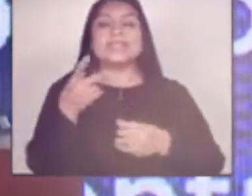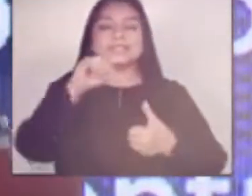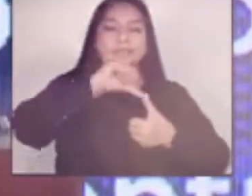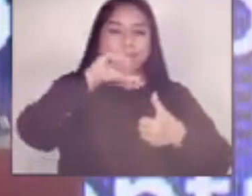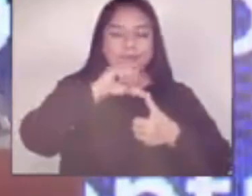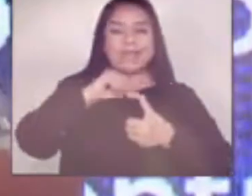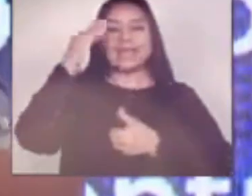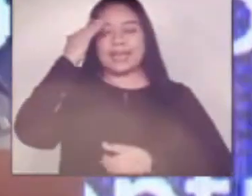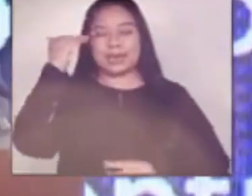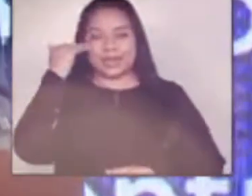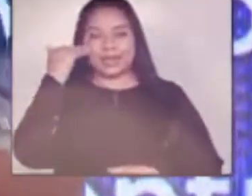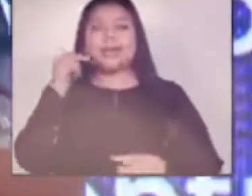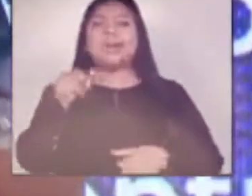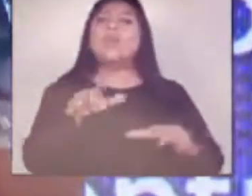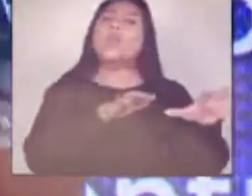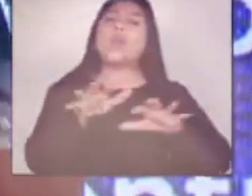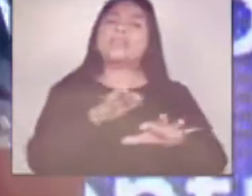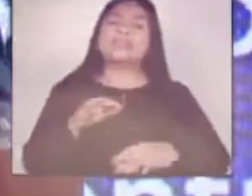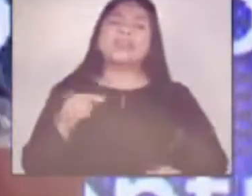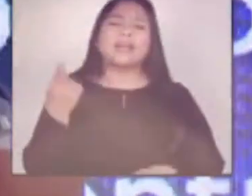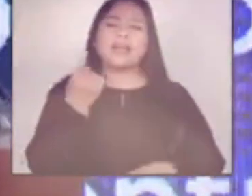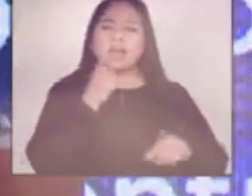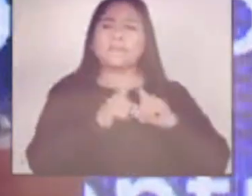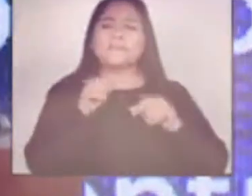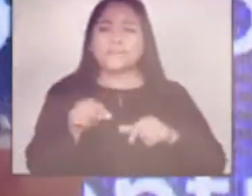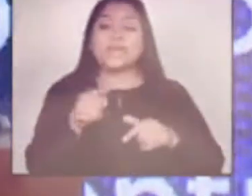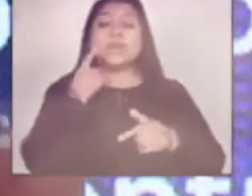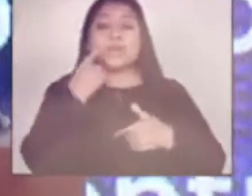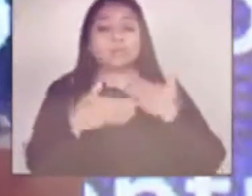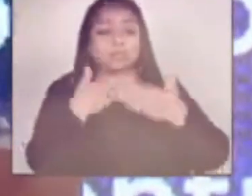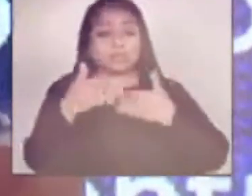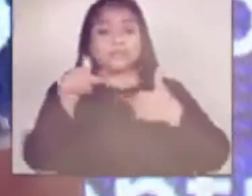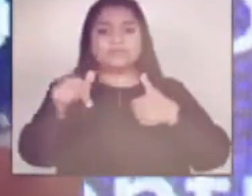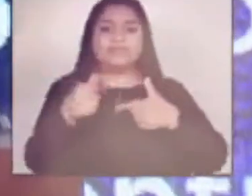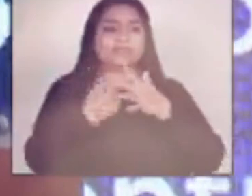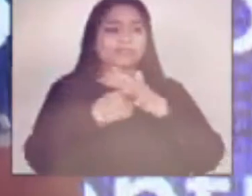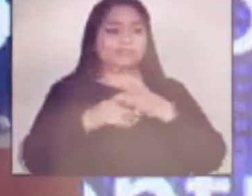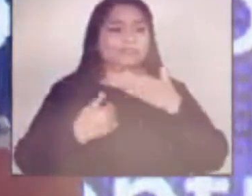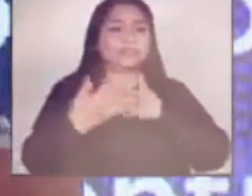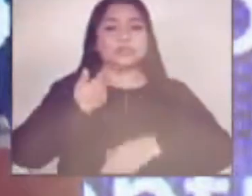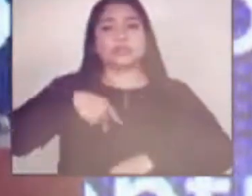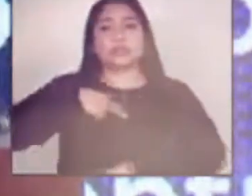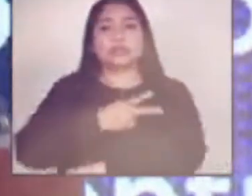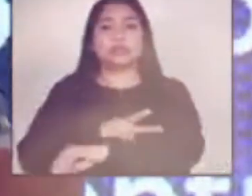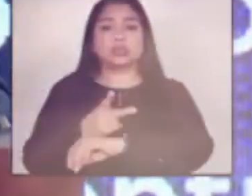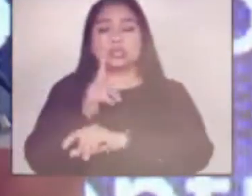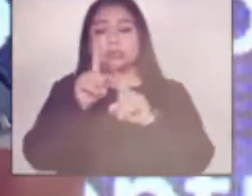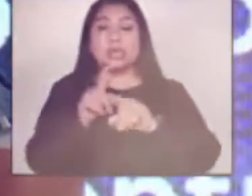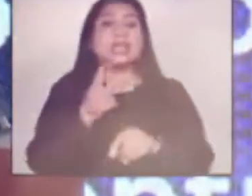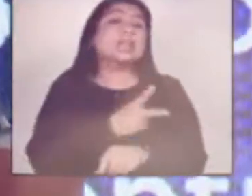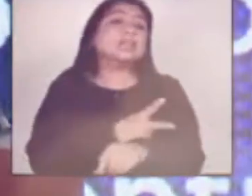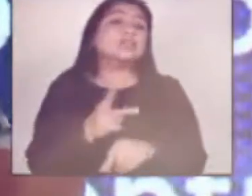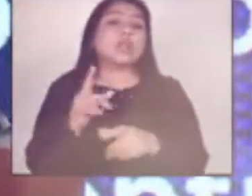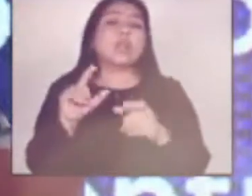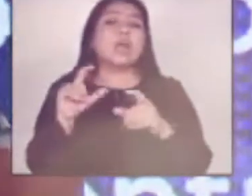Corea. Un evento que sin duda abre un rumbo en nuestra historia, en esa historia económica común que